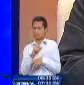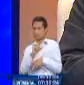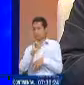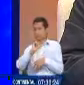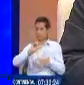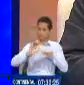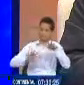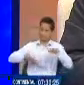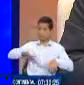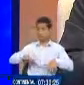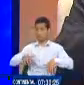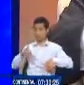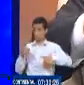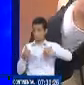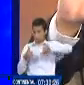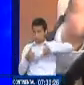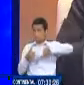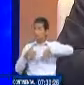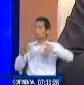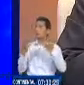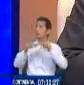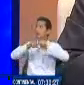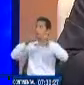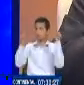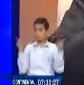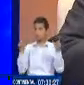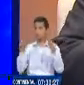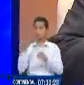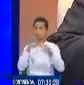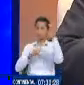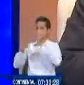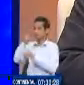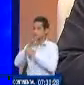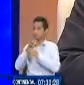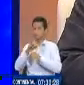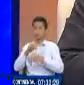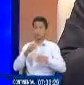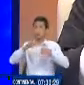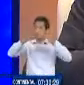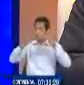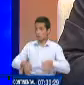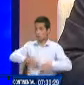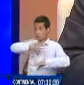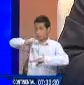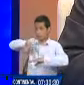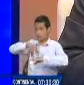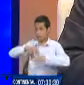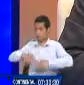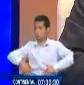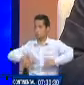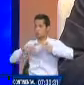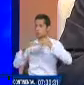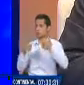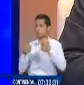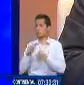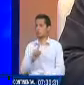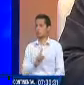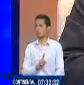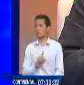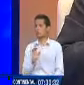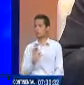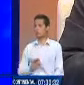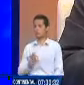de éxito de las empresas juniors de exploración que se dedican que son especialistas en esto tienen éxito alrededor del 1%